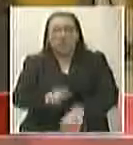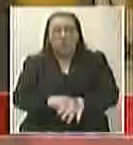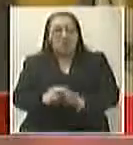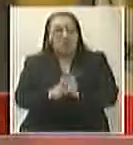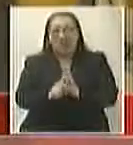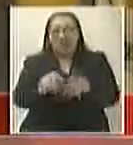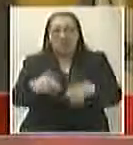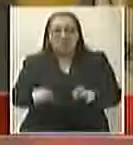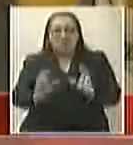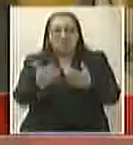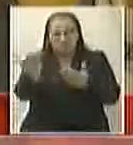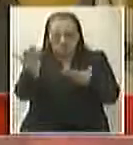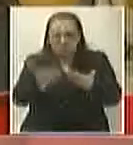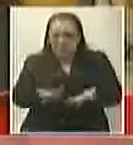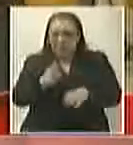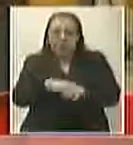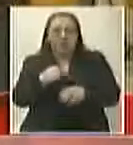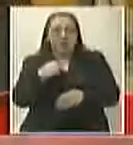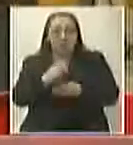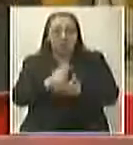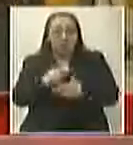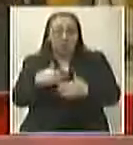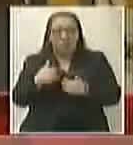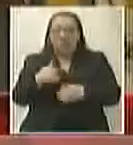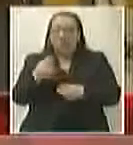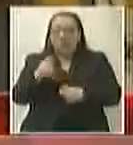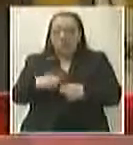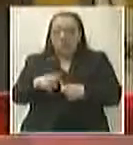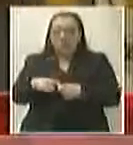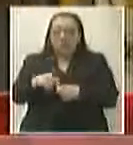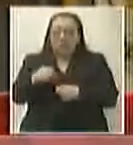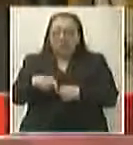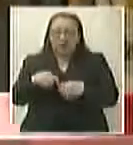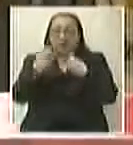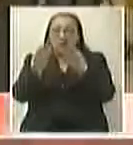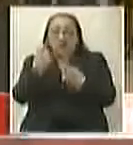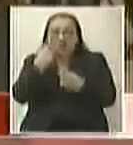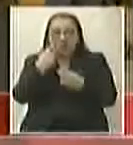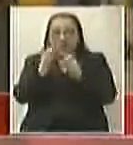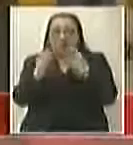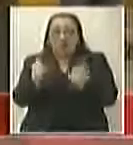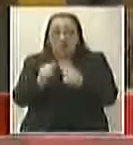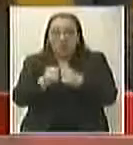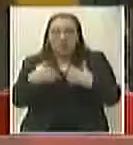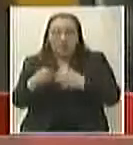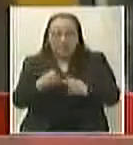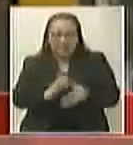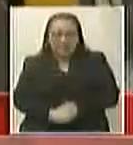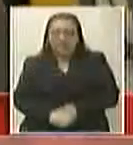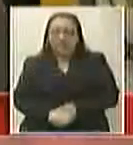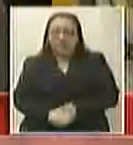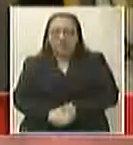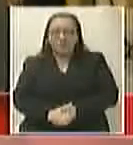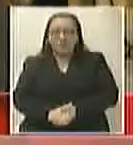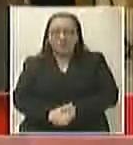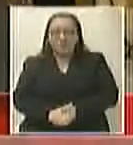nada que lo impida, que lo prohíba, que ella pueda participar aquí y dar a conocer, incluso el día de hoy ella lo puede hacer. En lo que